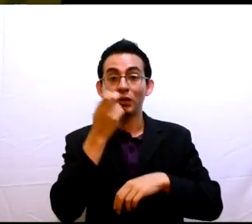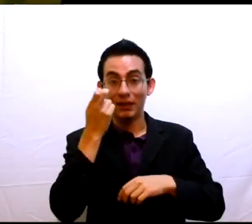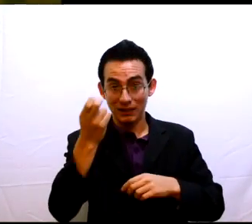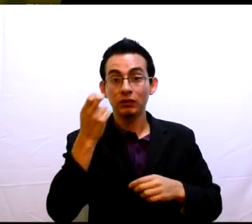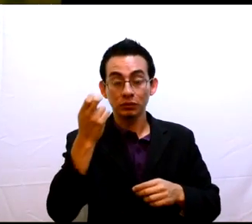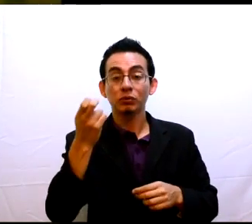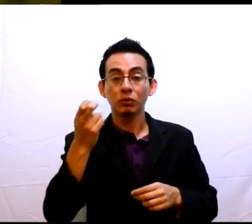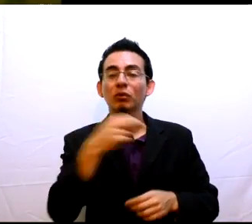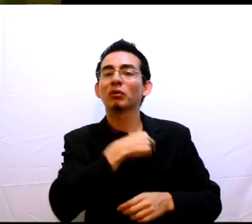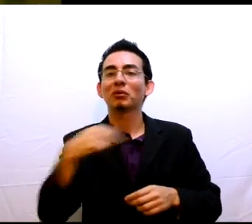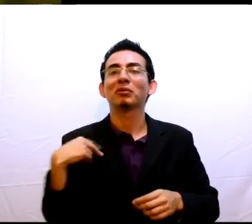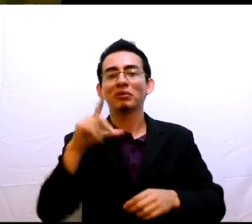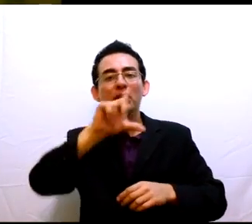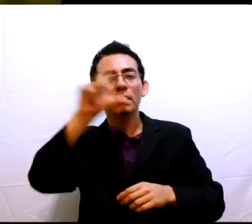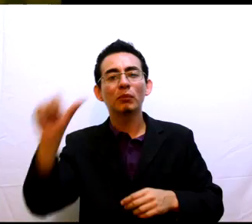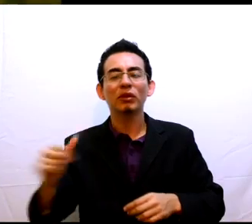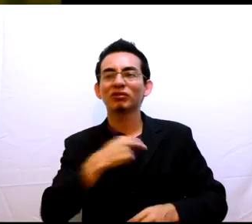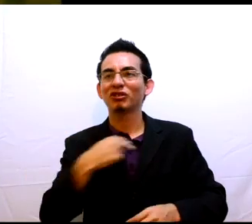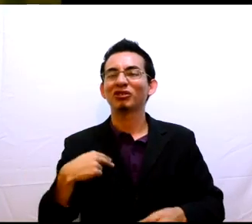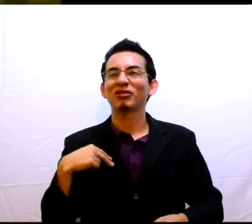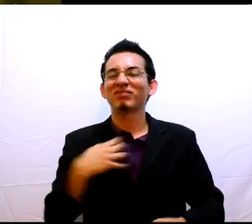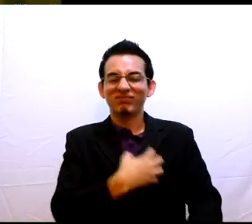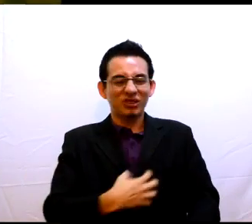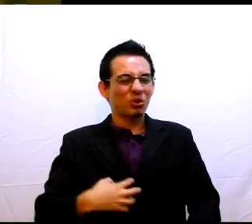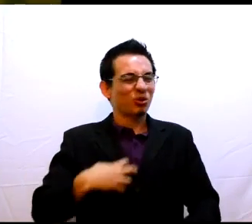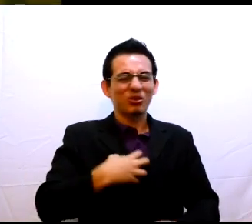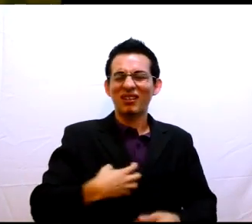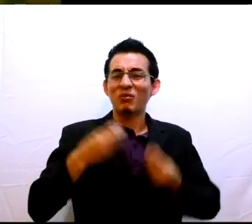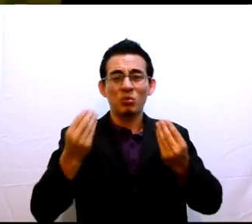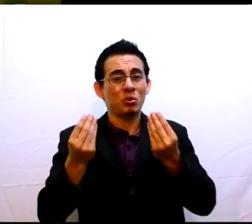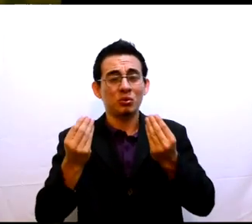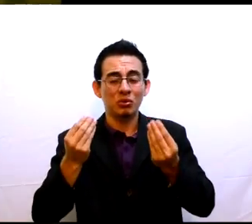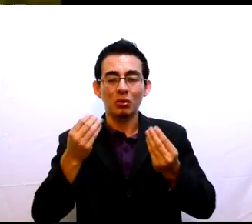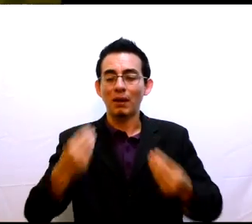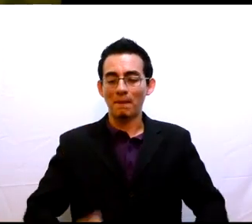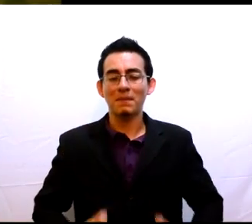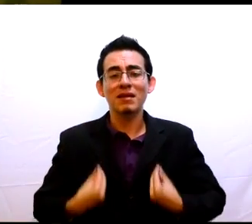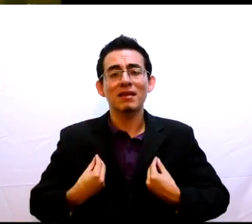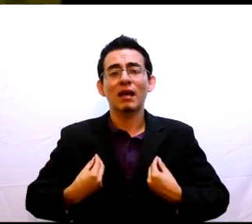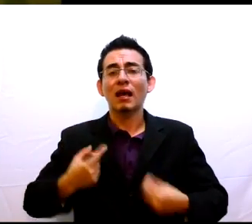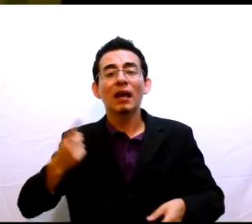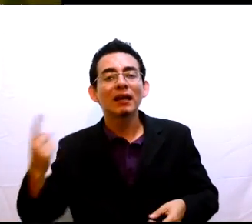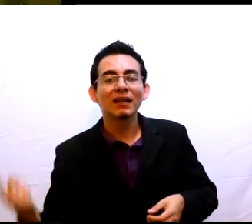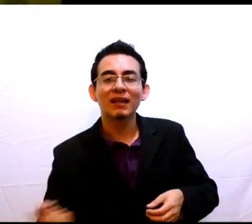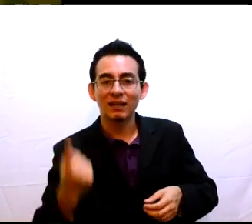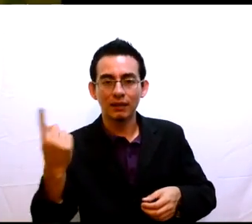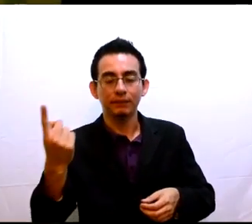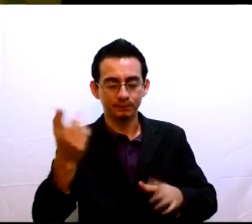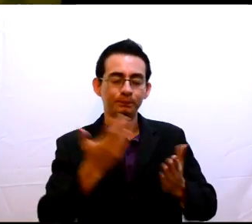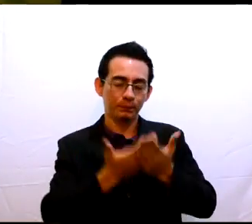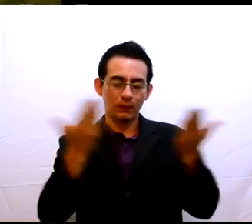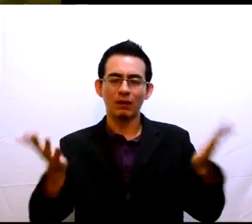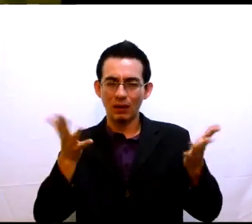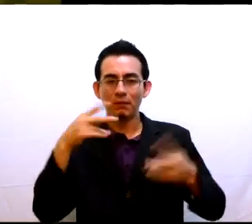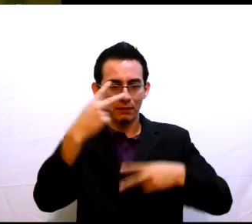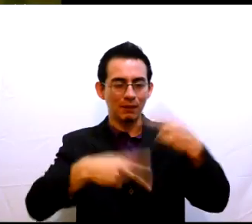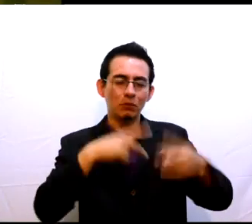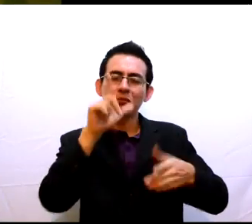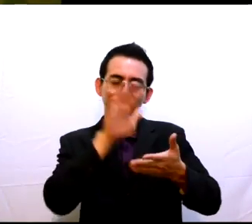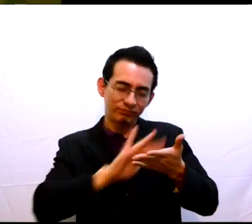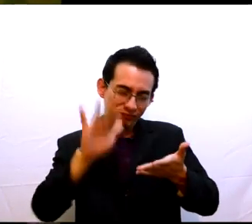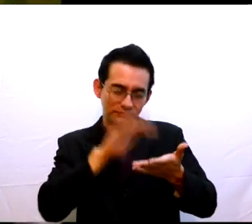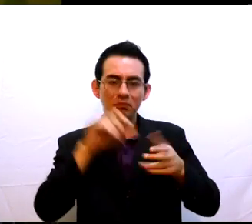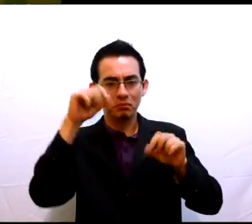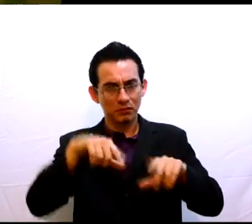podrán disfrutar completamente de la vida eterna ok vamos a estudiar la parábola de acuerdo vamos a lucas